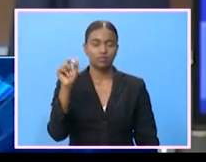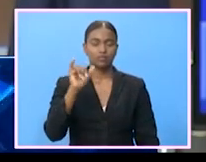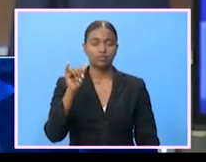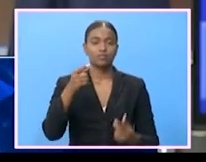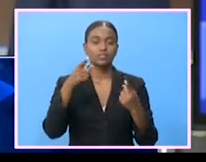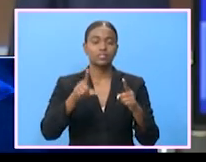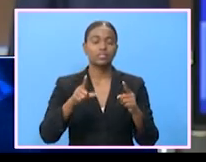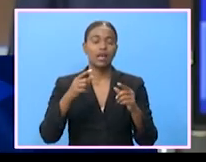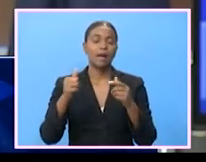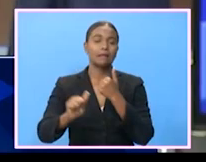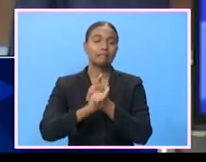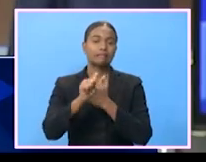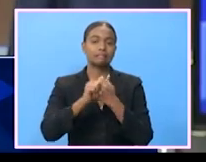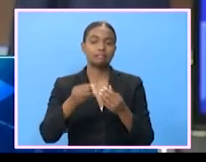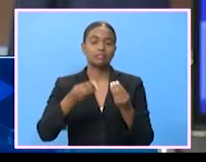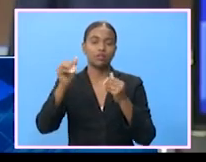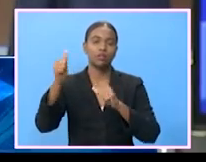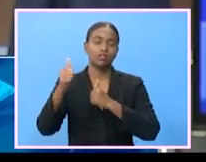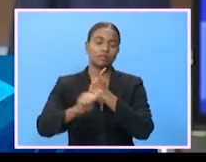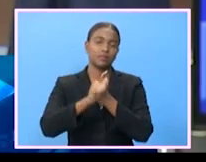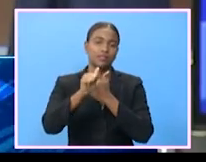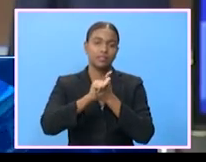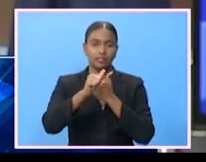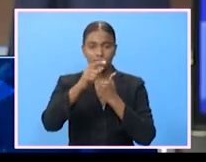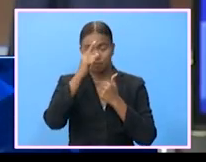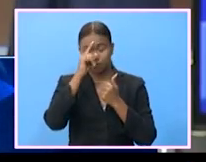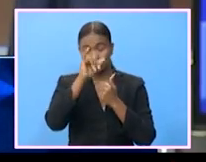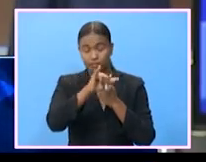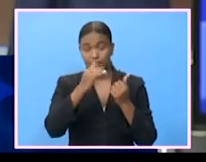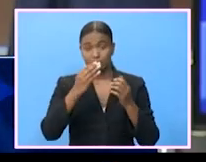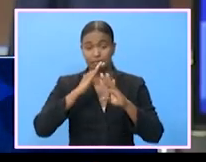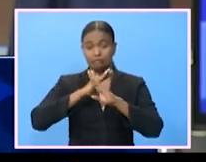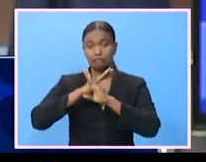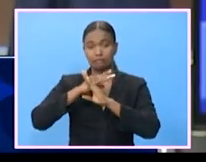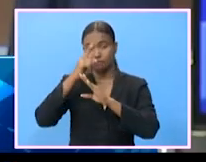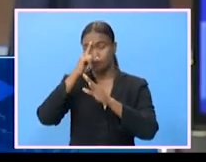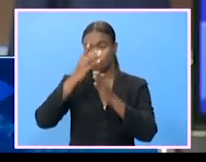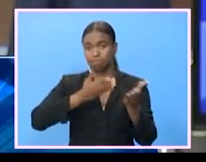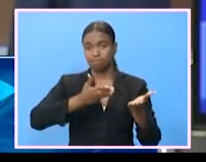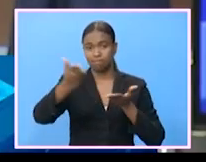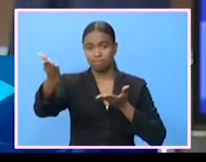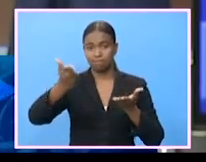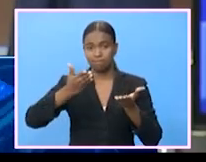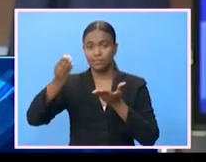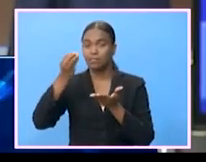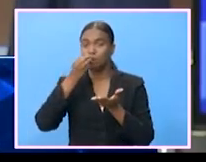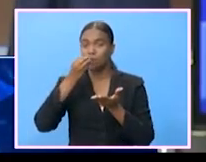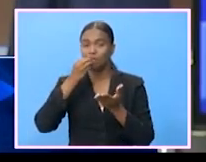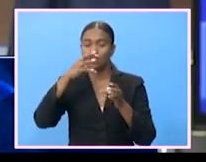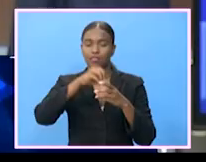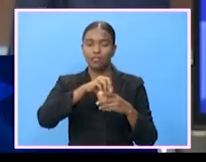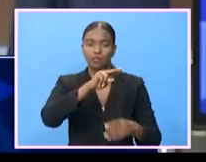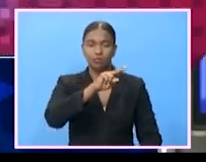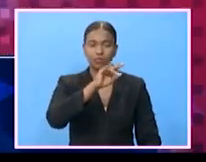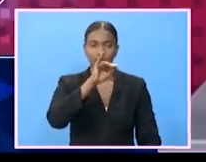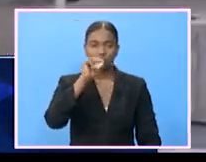en peligro a otros países por su bloqueo a las exportaciones agrícolas